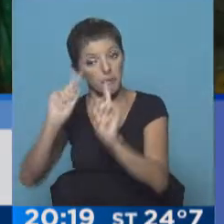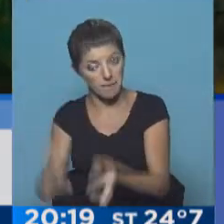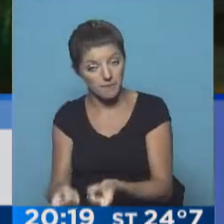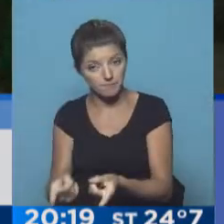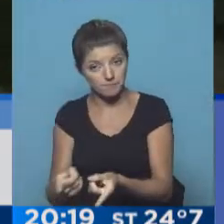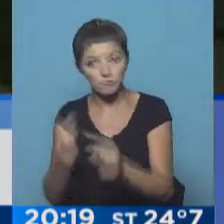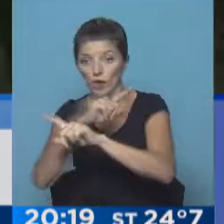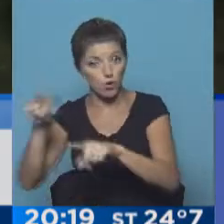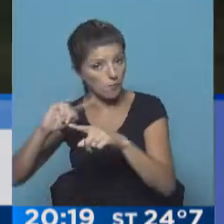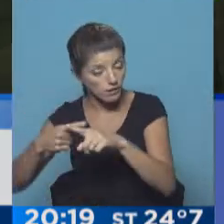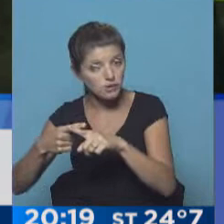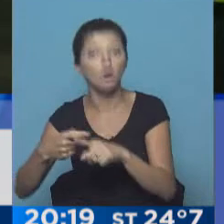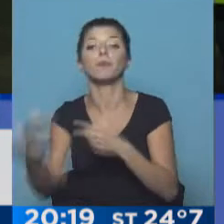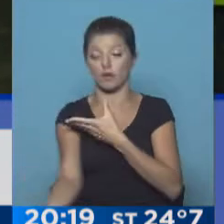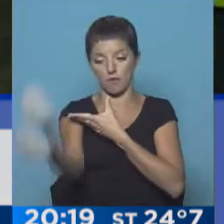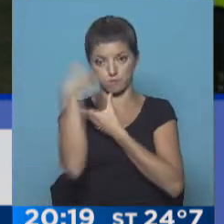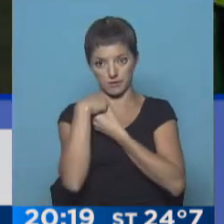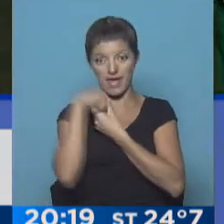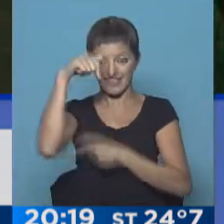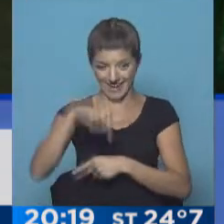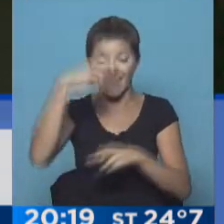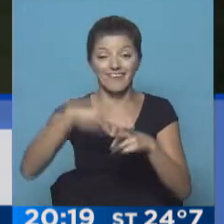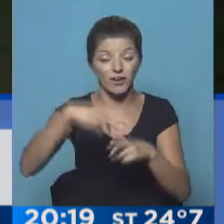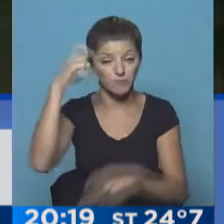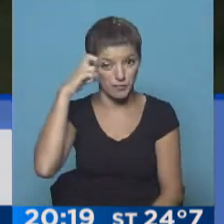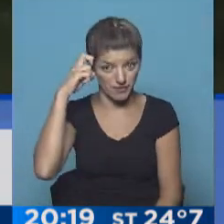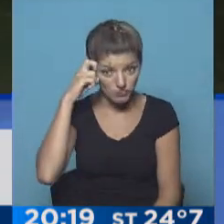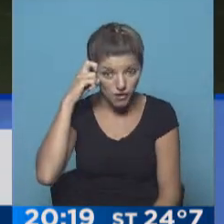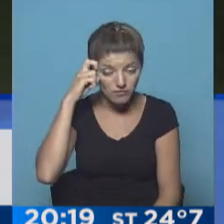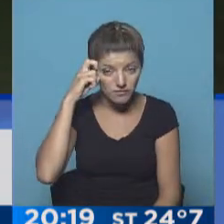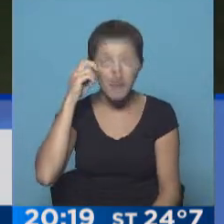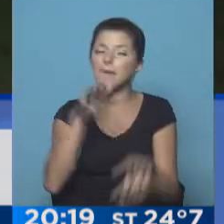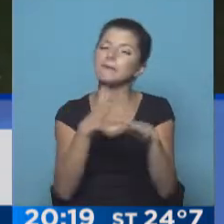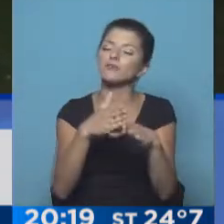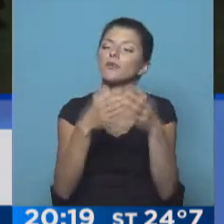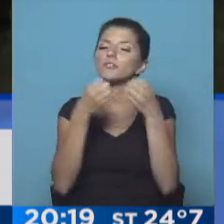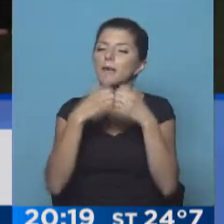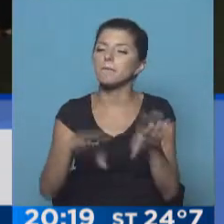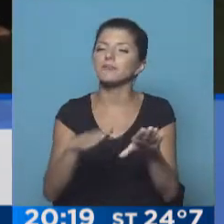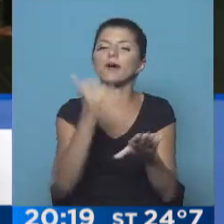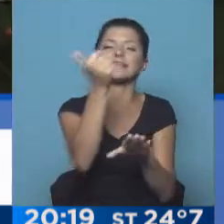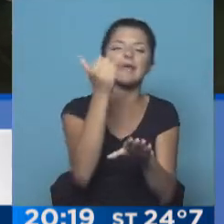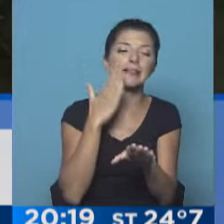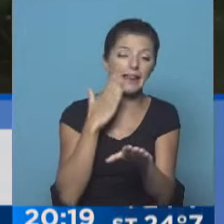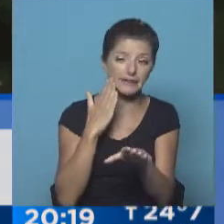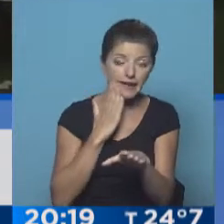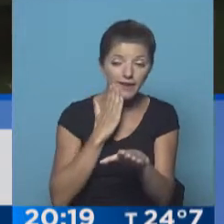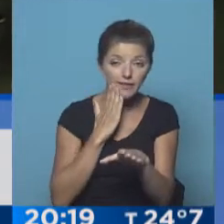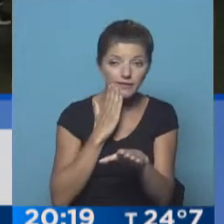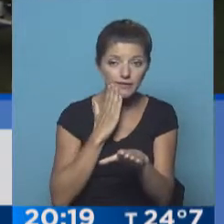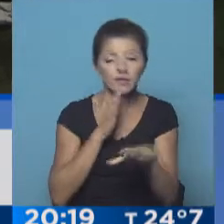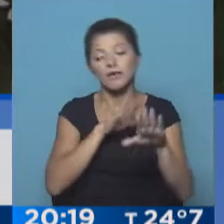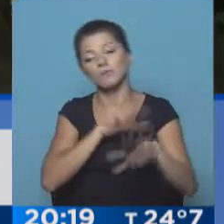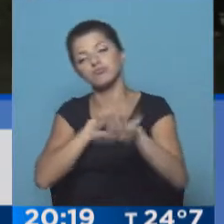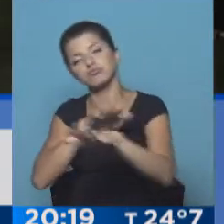también autoconvocados desde aquí, desde el Congreso de la Nación, partió aproximadamente a las 6 de la tarde y